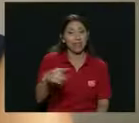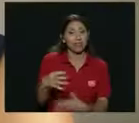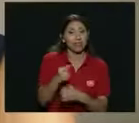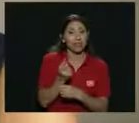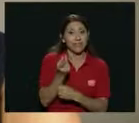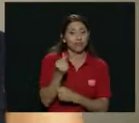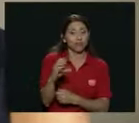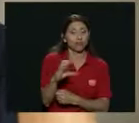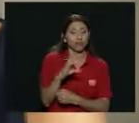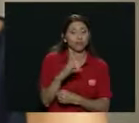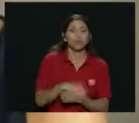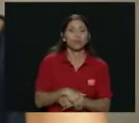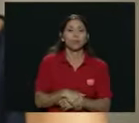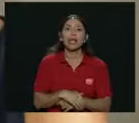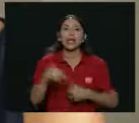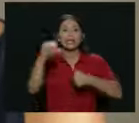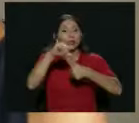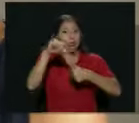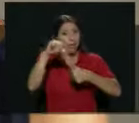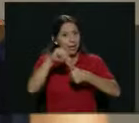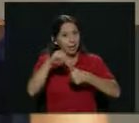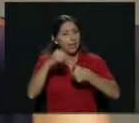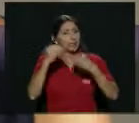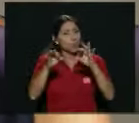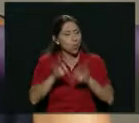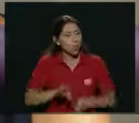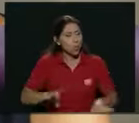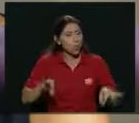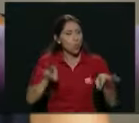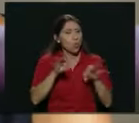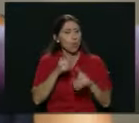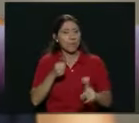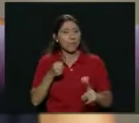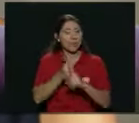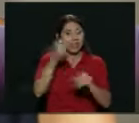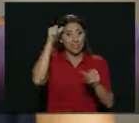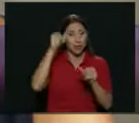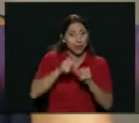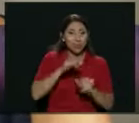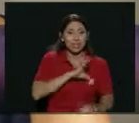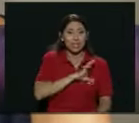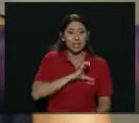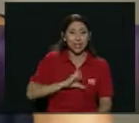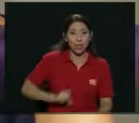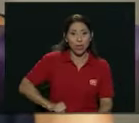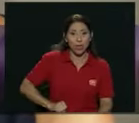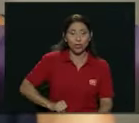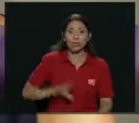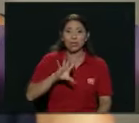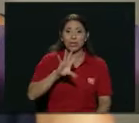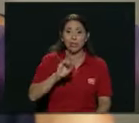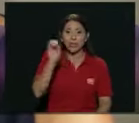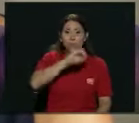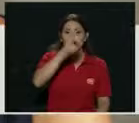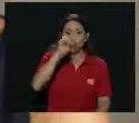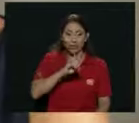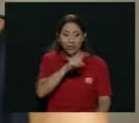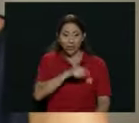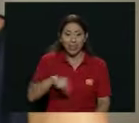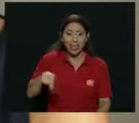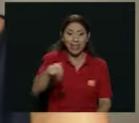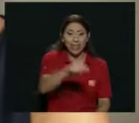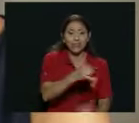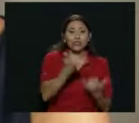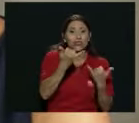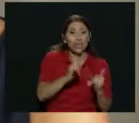Sobre Centroamérica va a ser impactante, ¿verdad? Recordemos el caso de El Salvador, un país que el 50% de su población está en Estados Unidos y